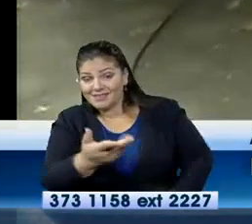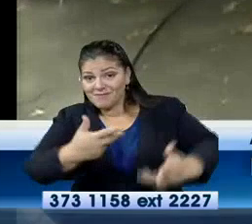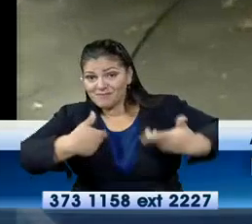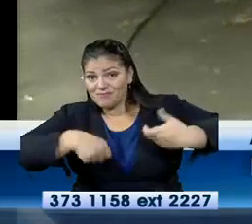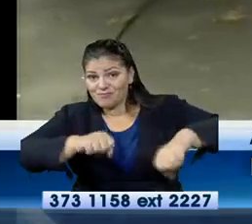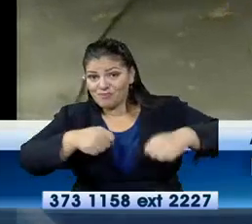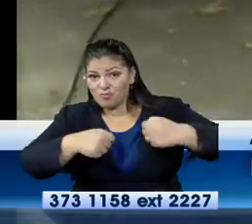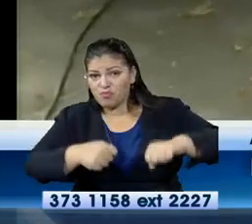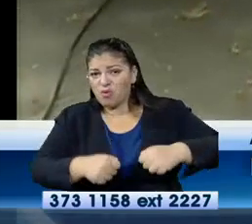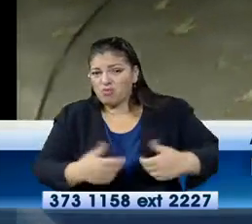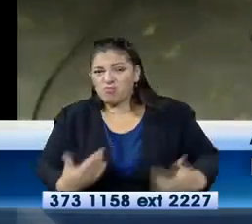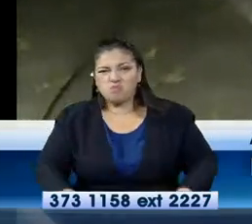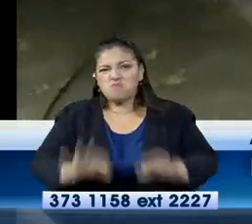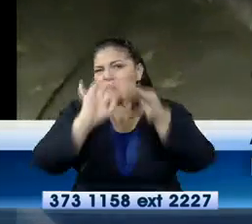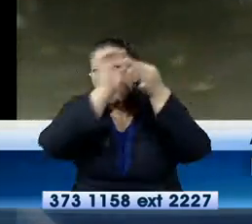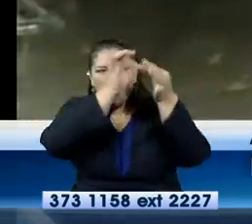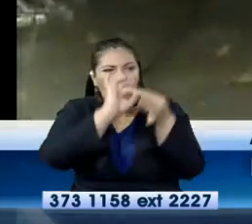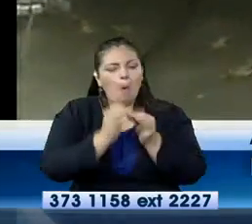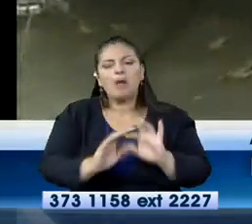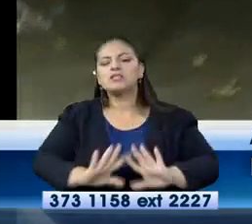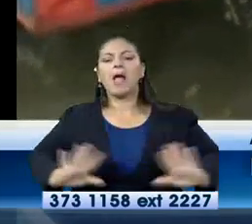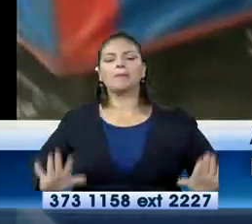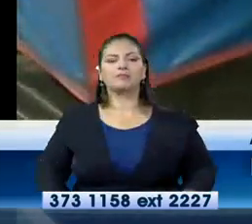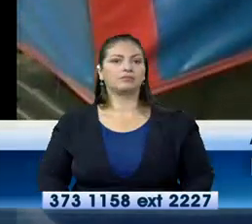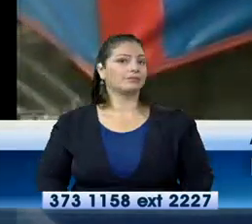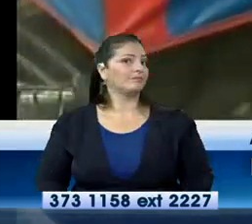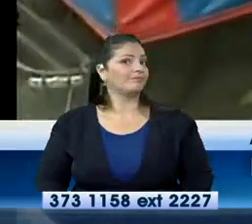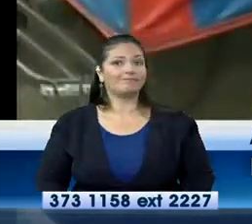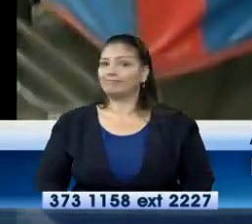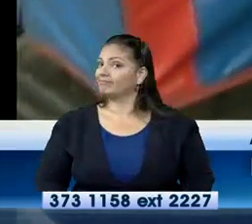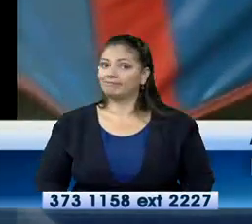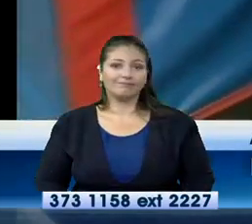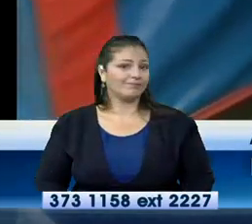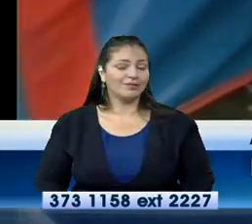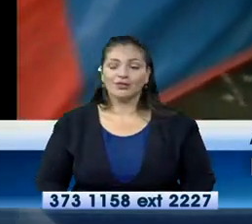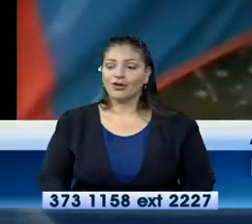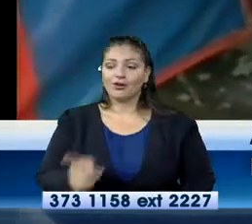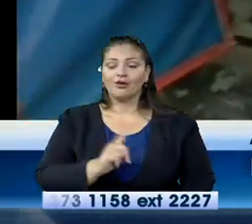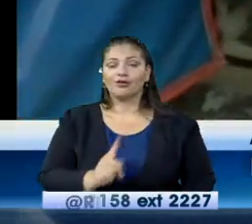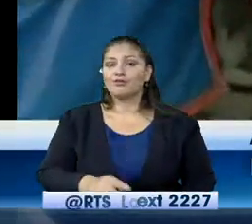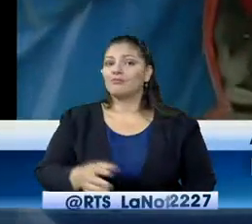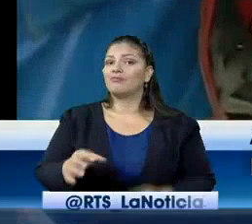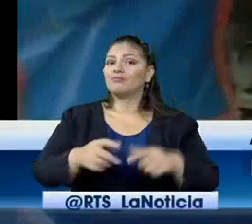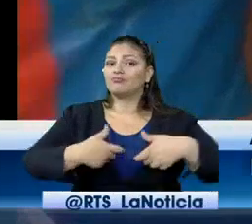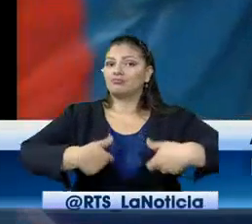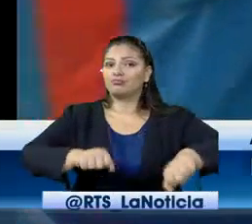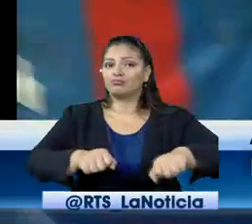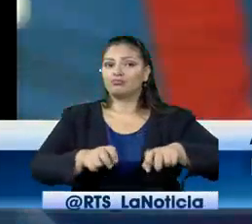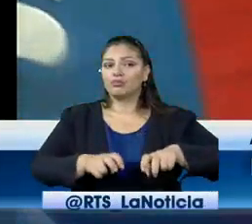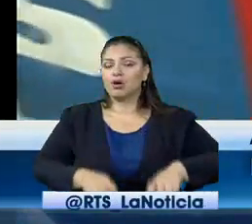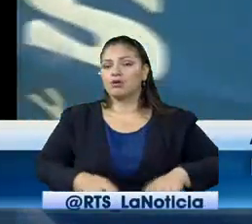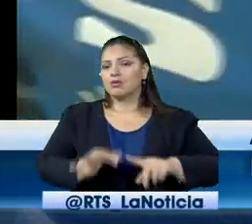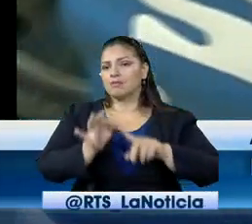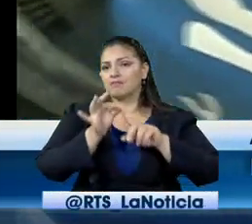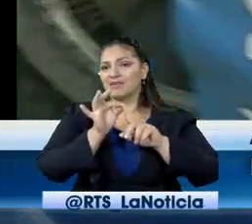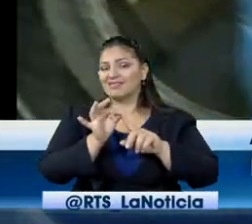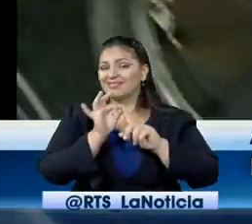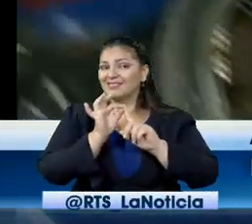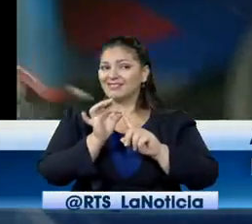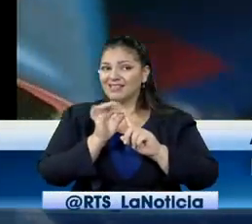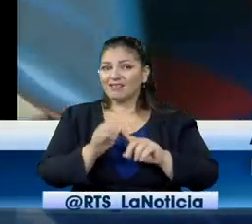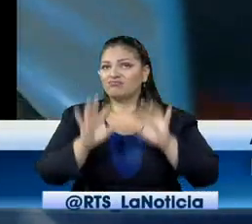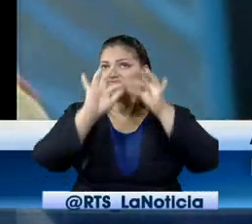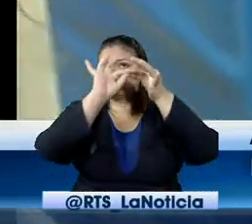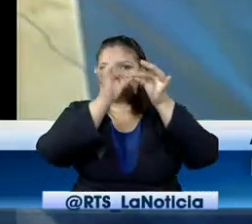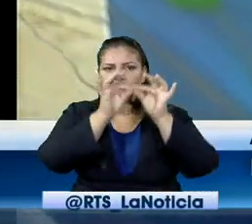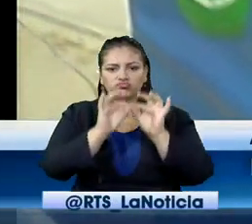homologadas, esa es la gran pregunta y la piedra en el zapato para ellos. Señor, buenos días. Usted es parte de la dirigencia de esta cooperativa, ¿verdad? Sí. Señor, ¿cómo